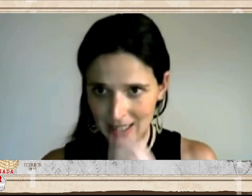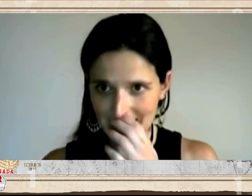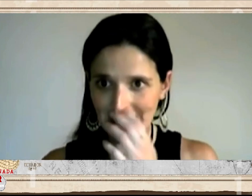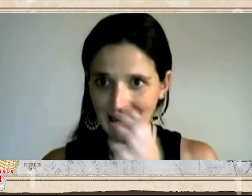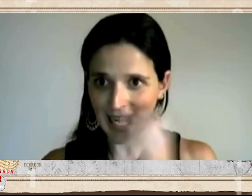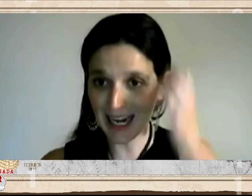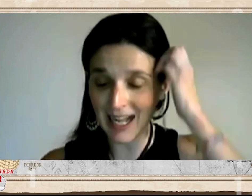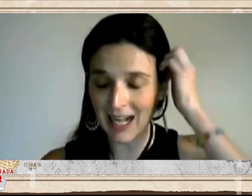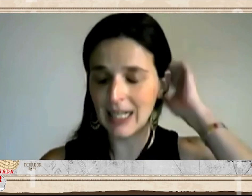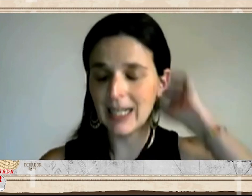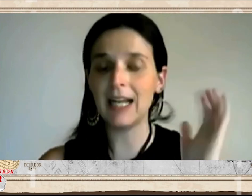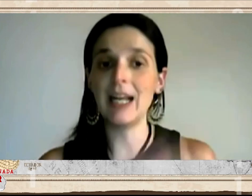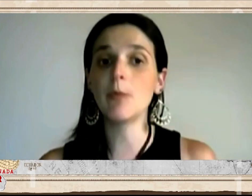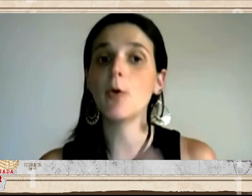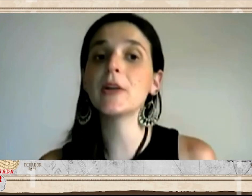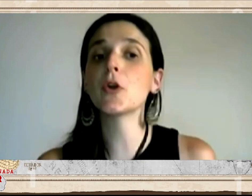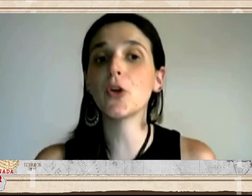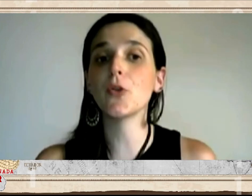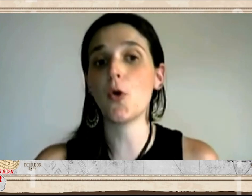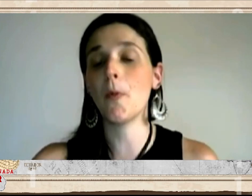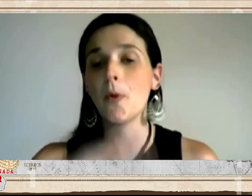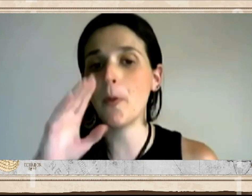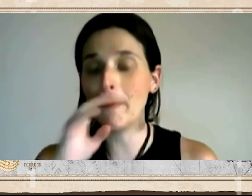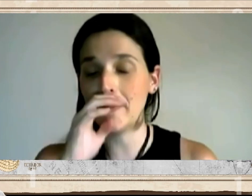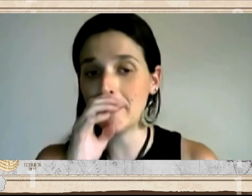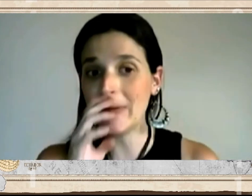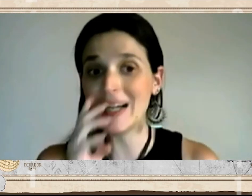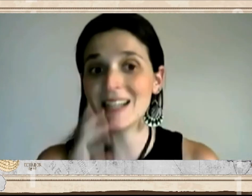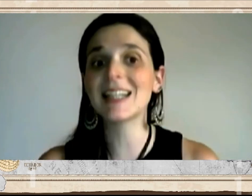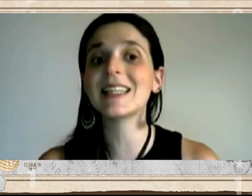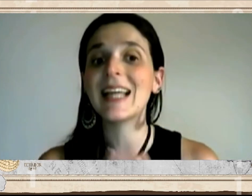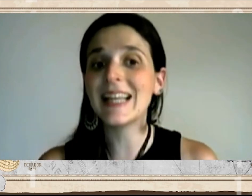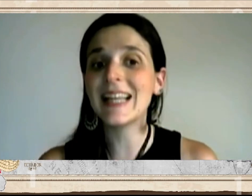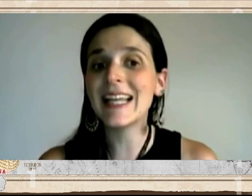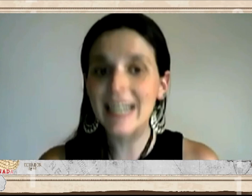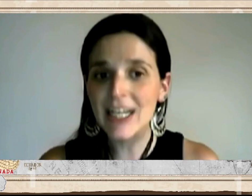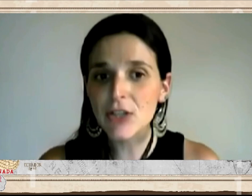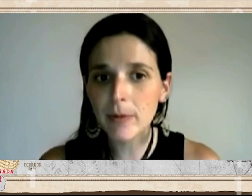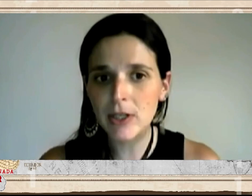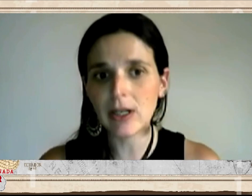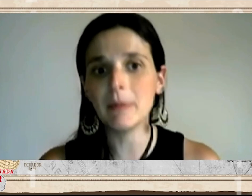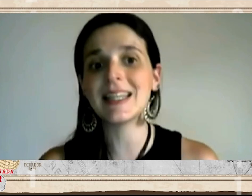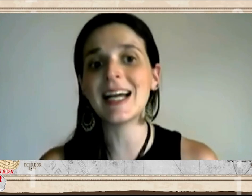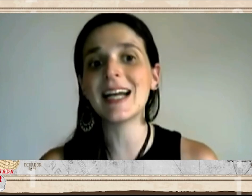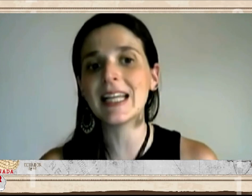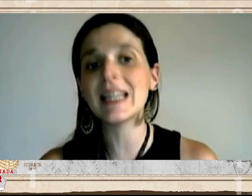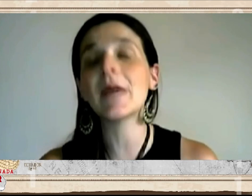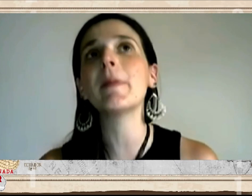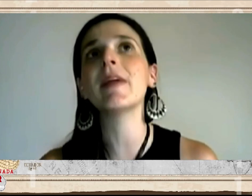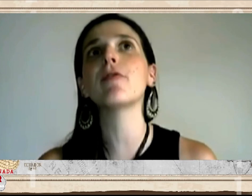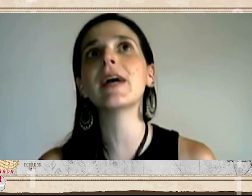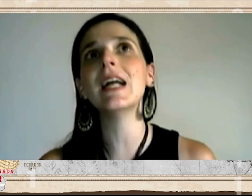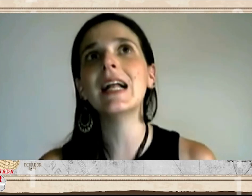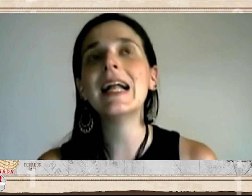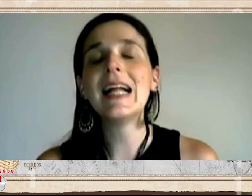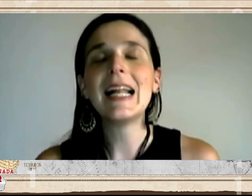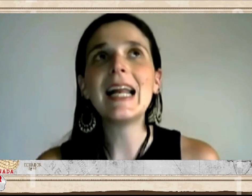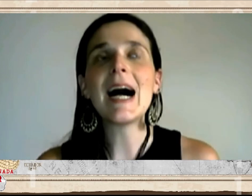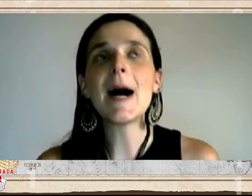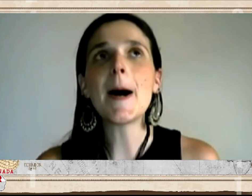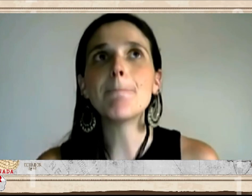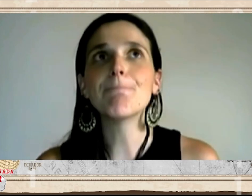García, el momento con más cantidad de ingreso de personal militar, que también fue